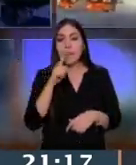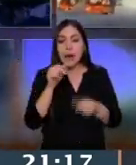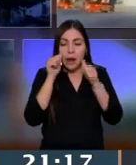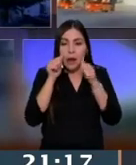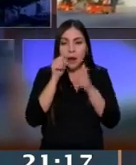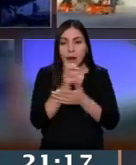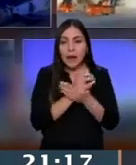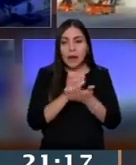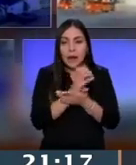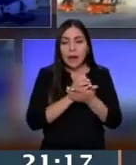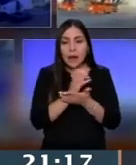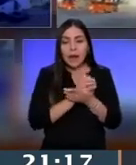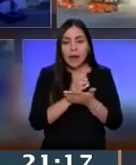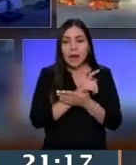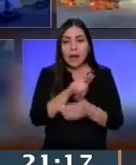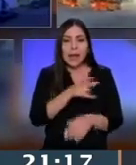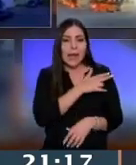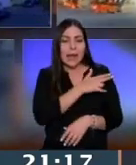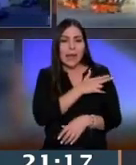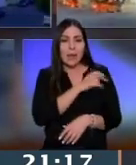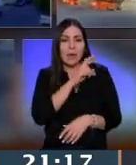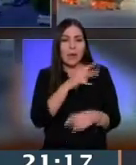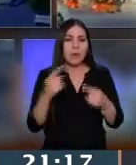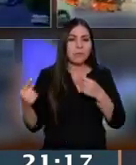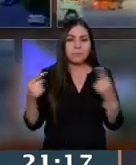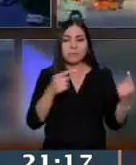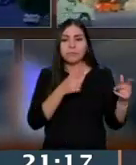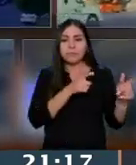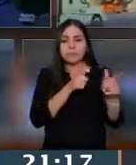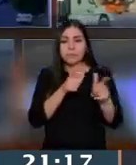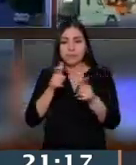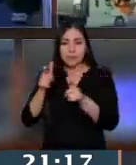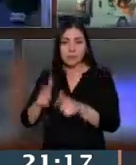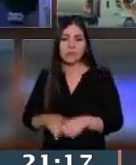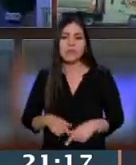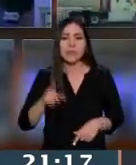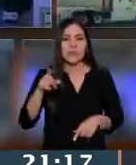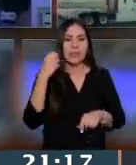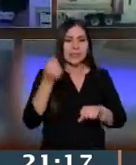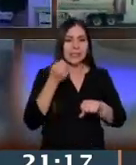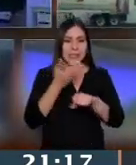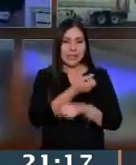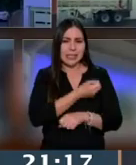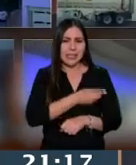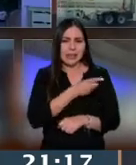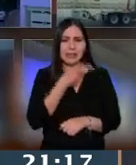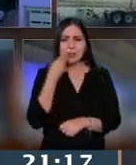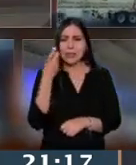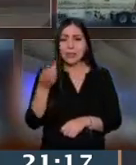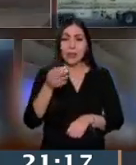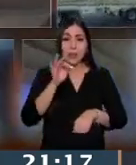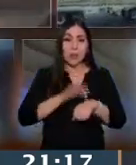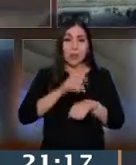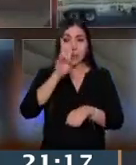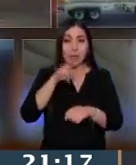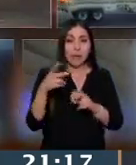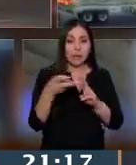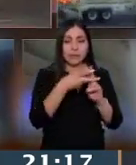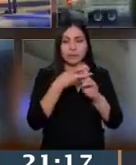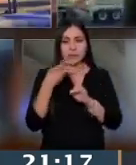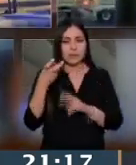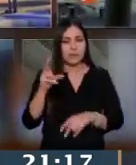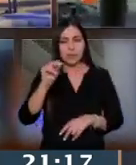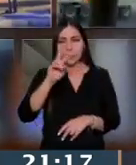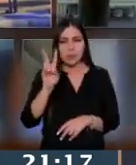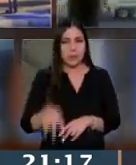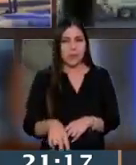con autoridades federales. La Secretaría de Salud de Sinaloa desmintió que personal médico fuera secuestrado, mientras